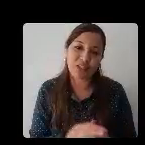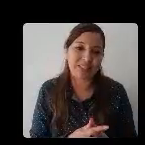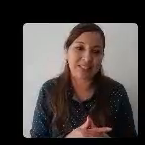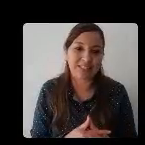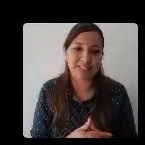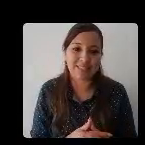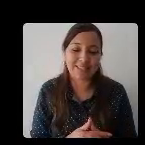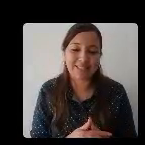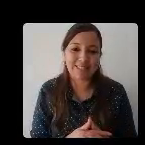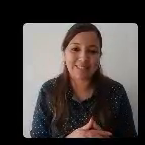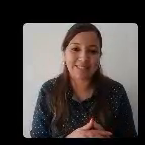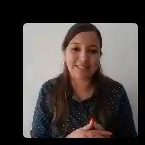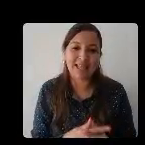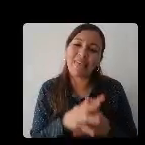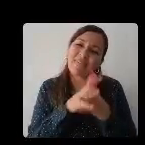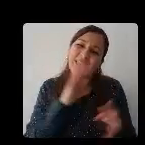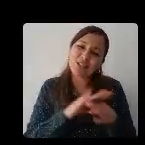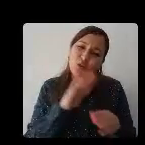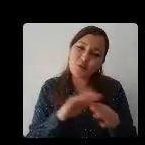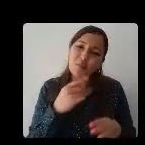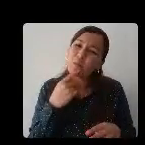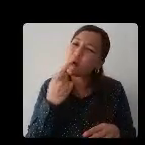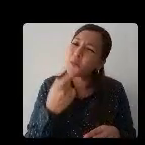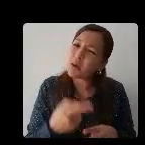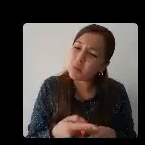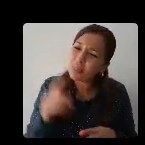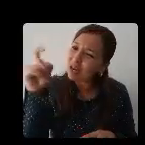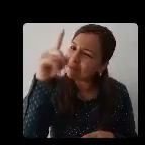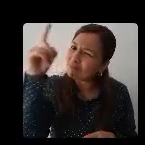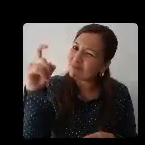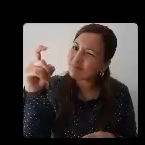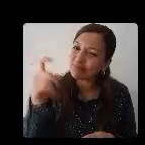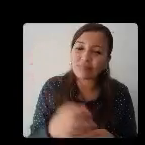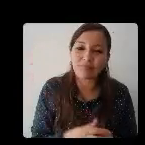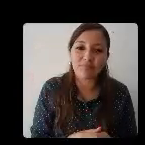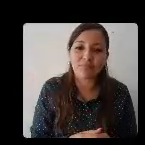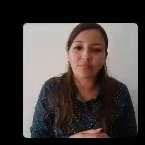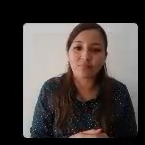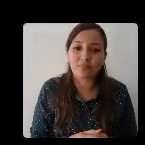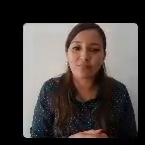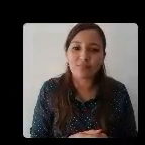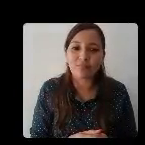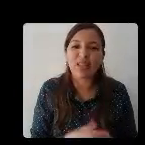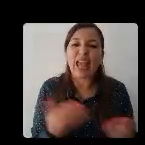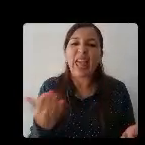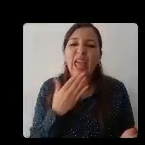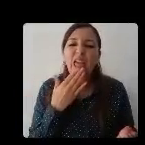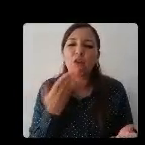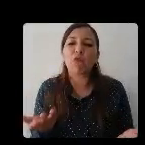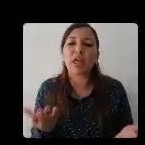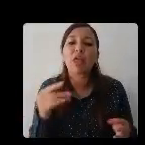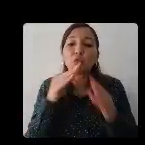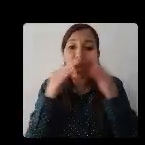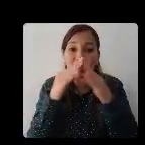quisiera saber un poquito más acerca de las mejoras que han implementado en tu casita. qué cosas le faltaba o qué han podido